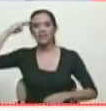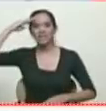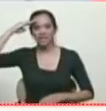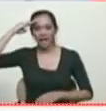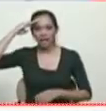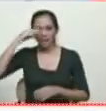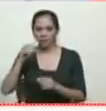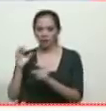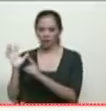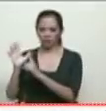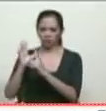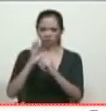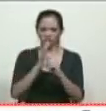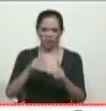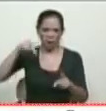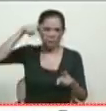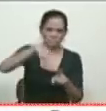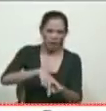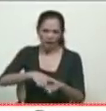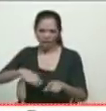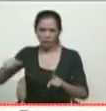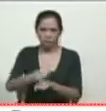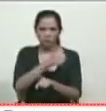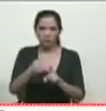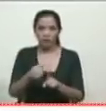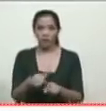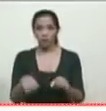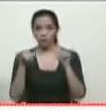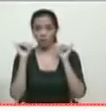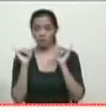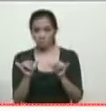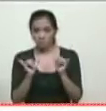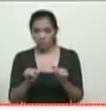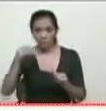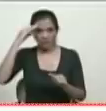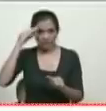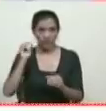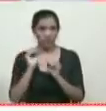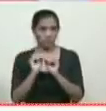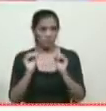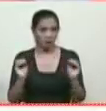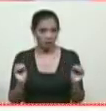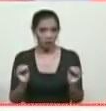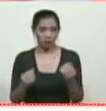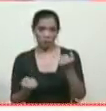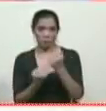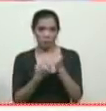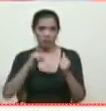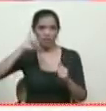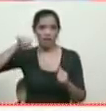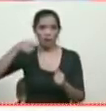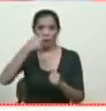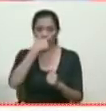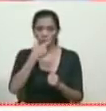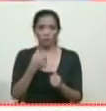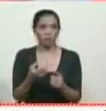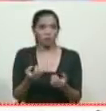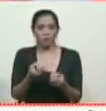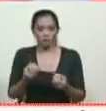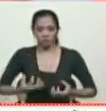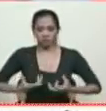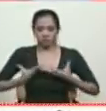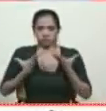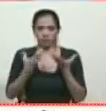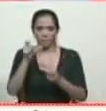y golpearlos. La misma Fuerza Armada que ahorita está llamando a Guaidó a que lo apoyen y lo conviertan en presidente, ¿no? Que llegaron a quemar gente, a quemar centros de